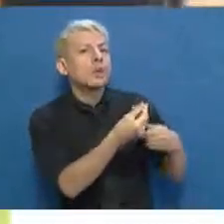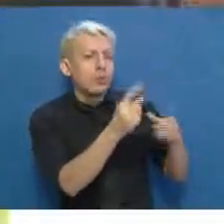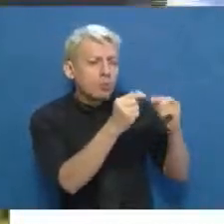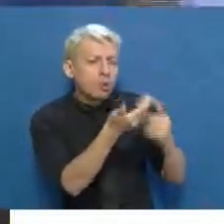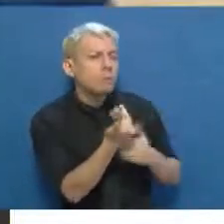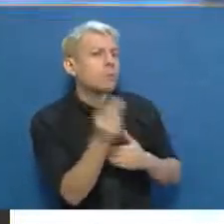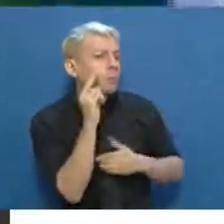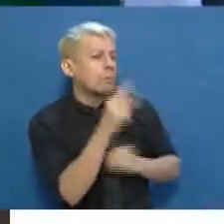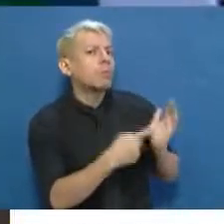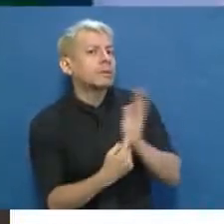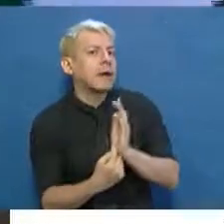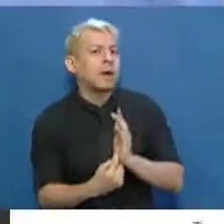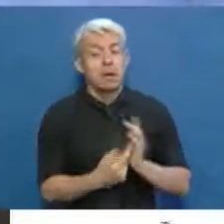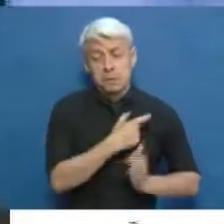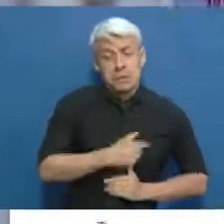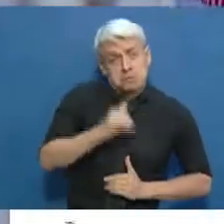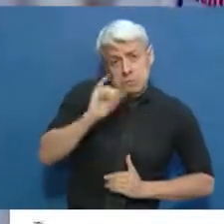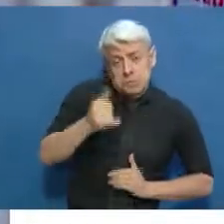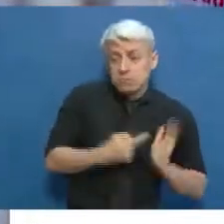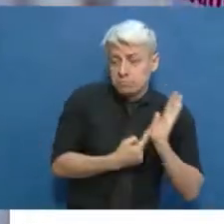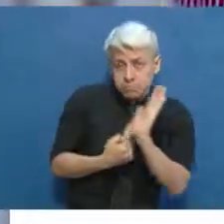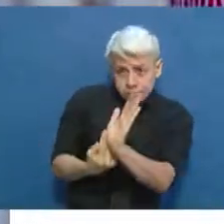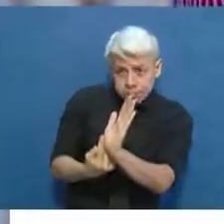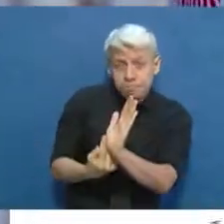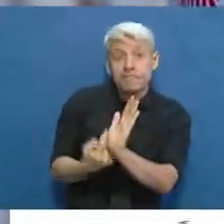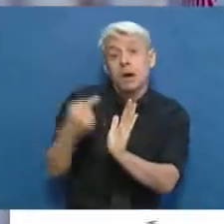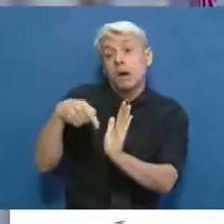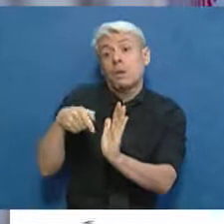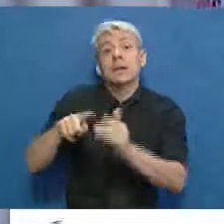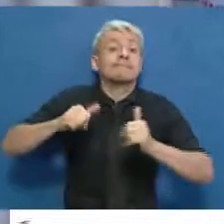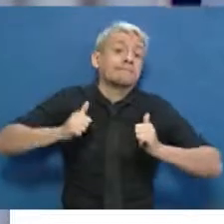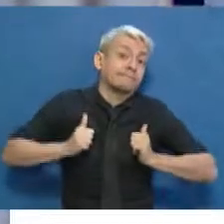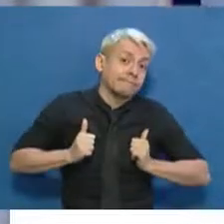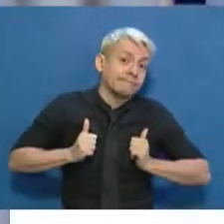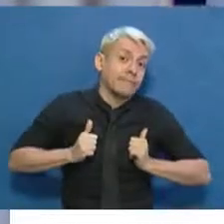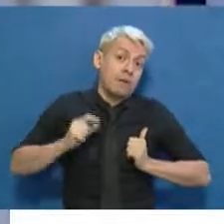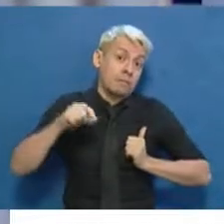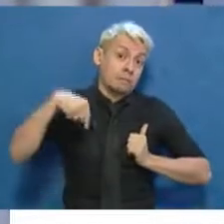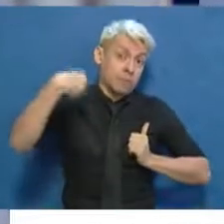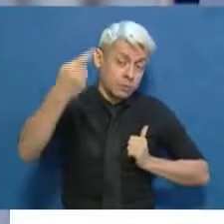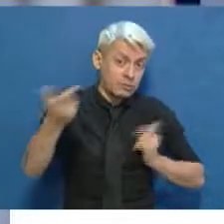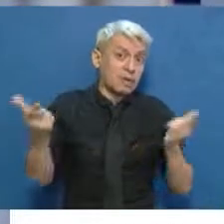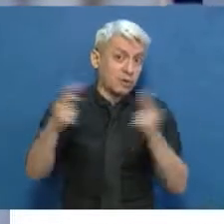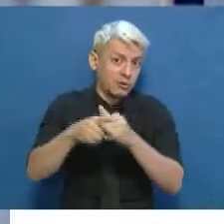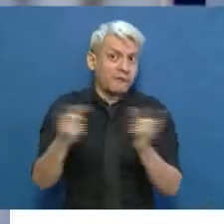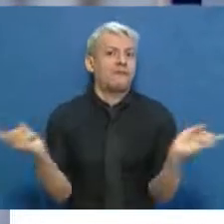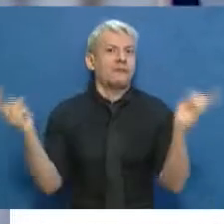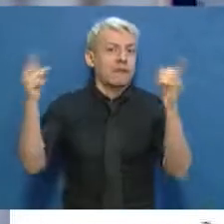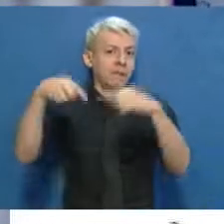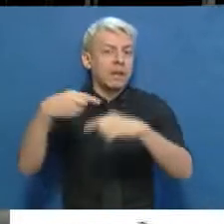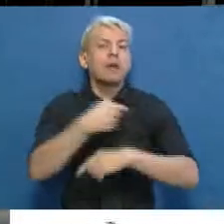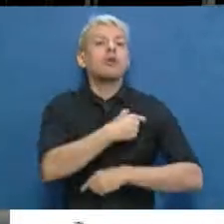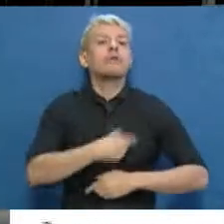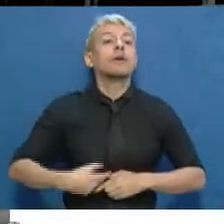mostrar, pero por ahora va a continuar esto. Cuarto intermedio hasta la próxima reunión en que el gobierno tenga que llevar